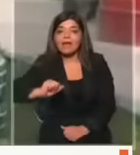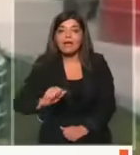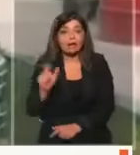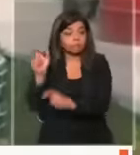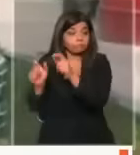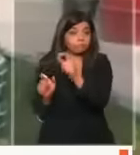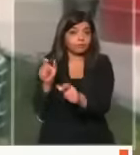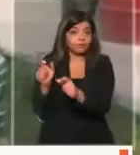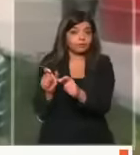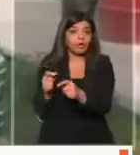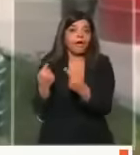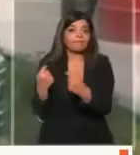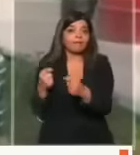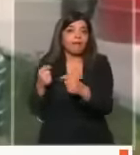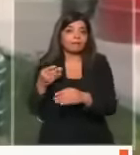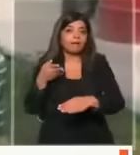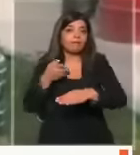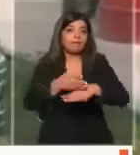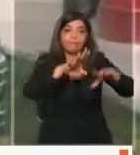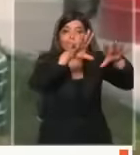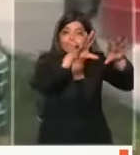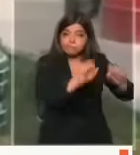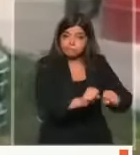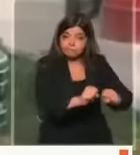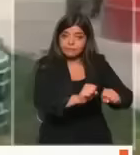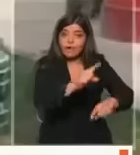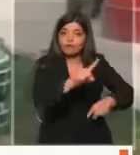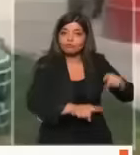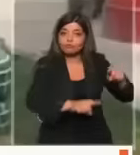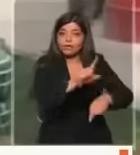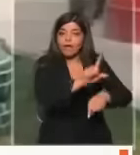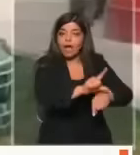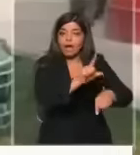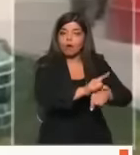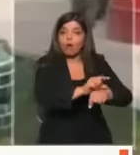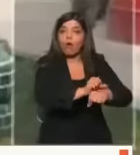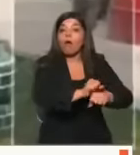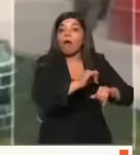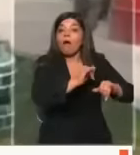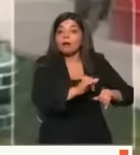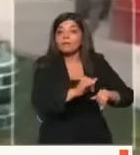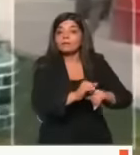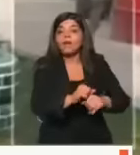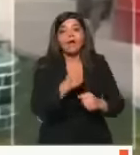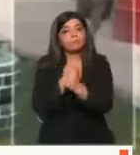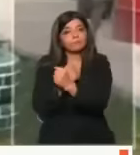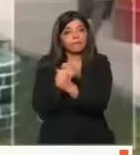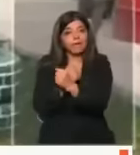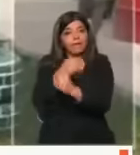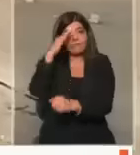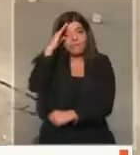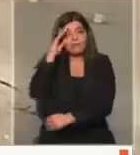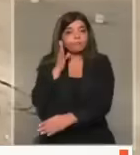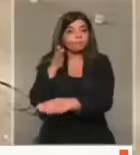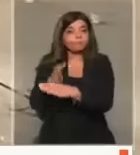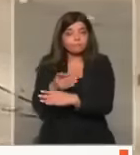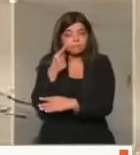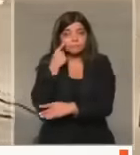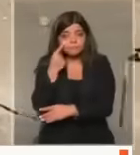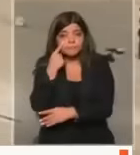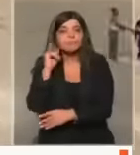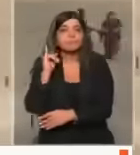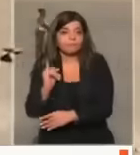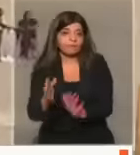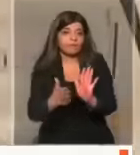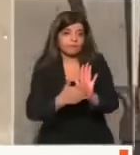individuos intentaban efectuar la toma de un terreno. Constituido personal policial en el sitio del suceso, se percataron de que